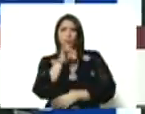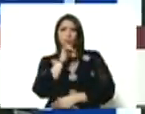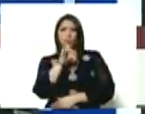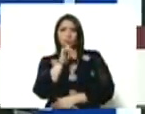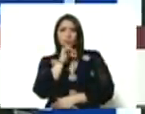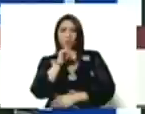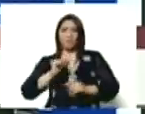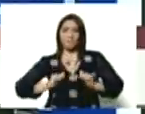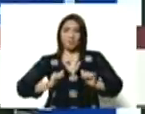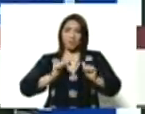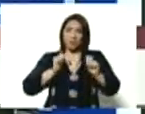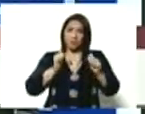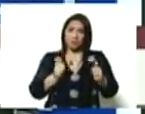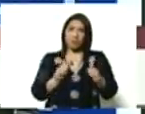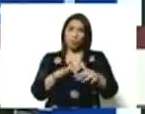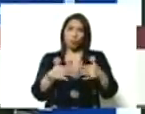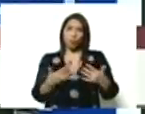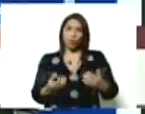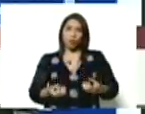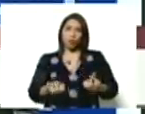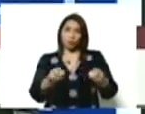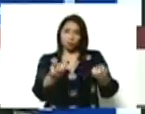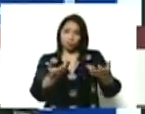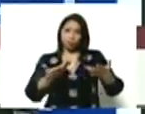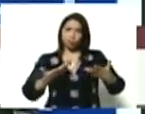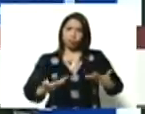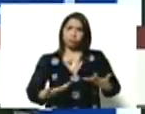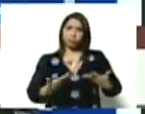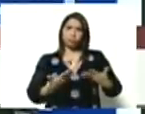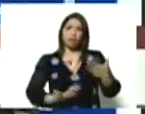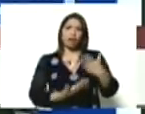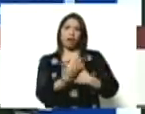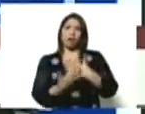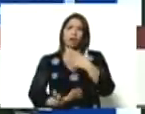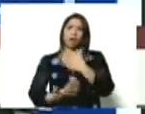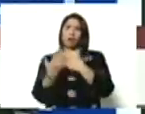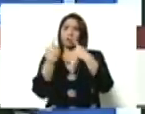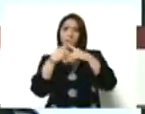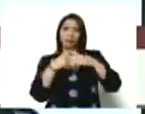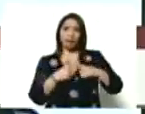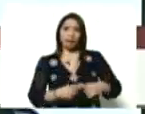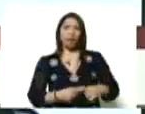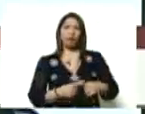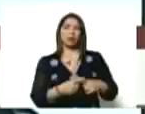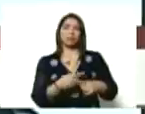inicia desde la recepción de las actas de escrutinio transmitidas por la máquina de votación,